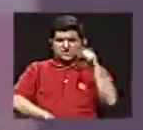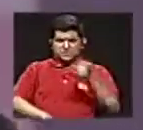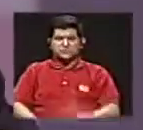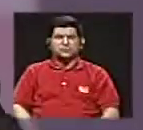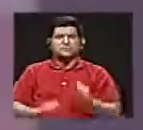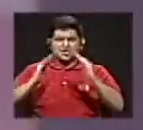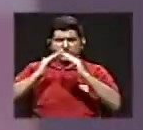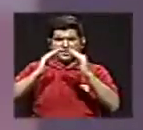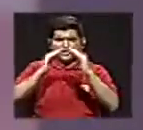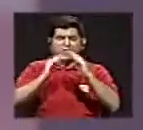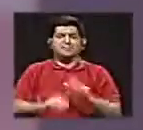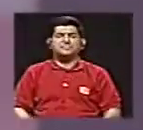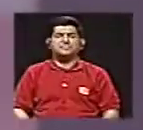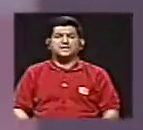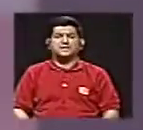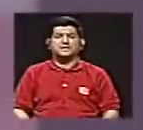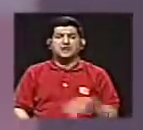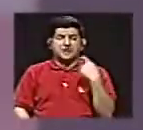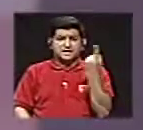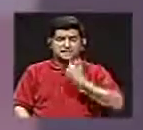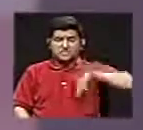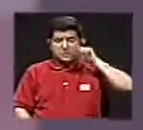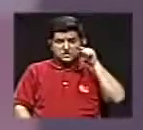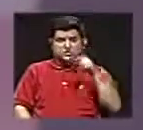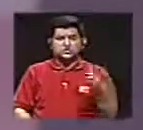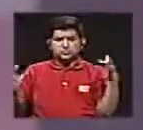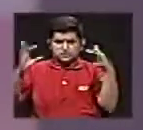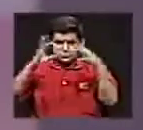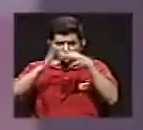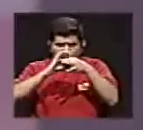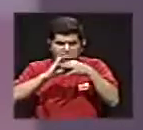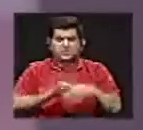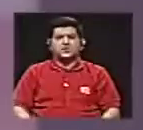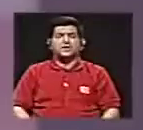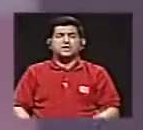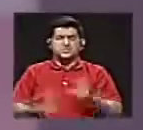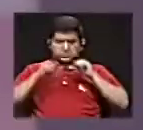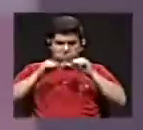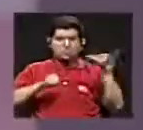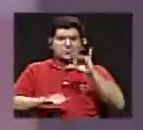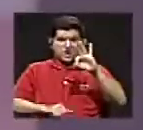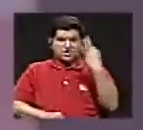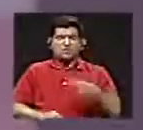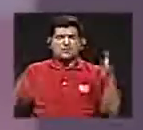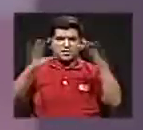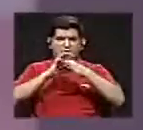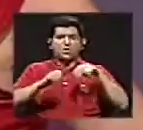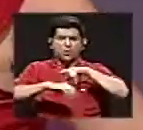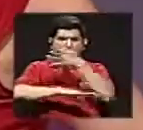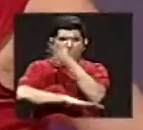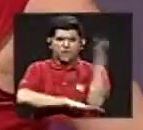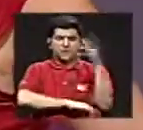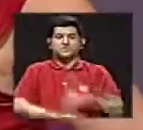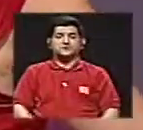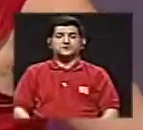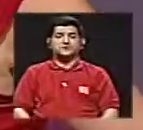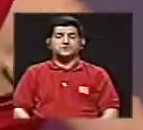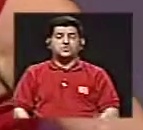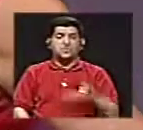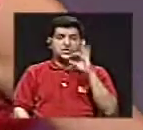nuestro territorio, en entorno. Siempre hemos vivido en armonía, que nos sigan dejando viviendo en armonía con la naturaleza. Bueno,